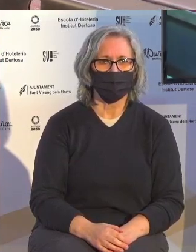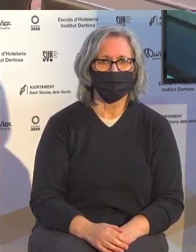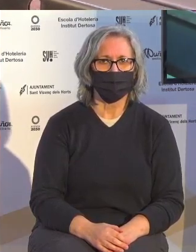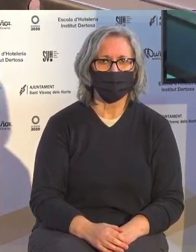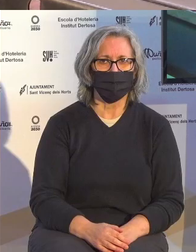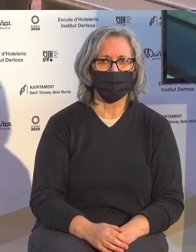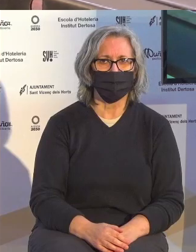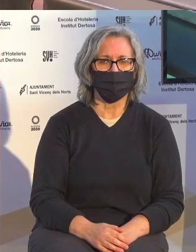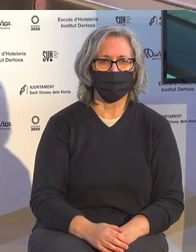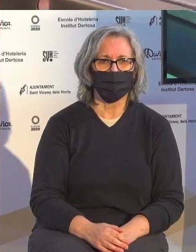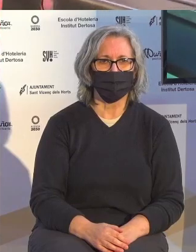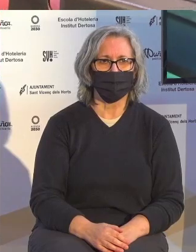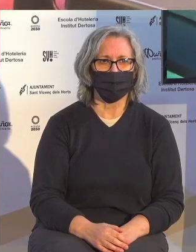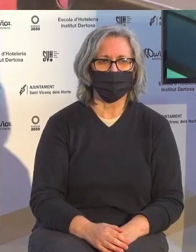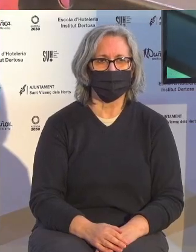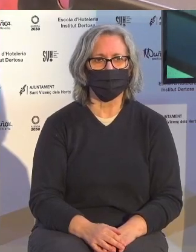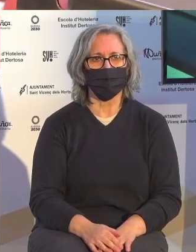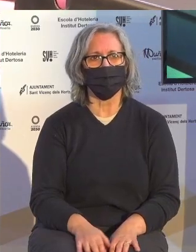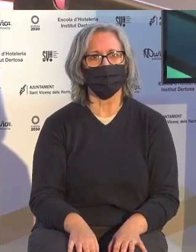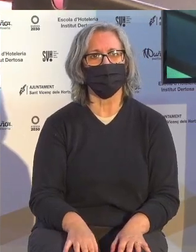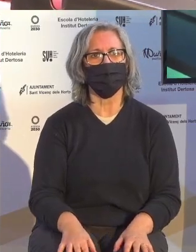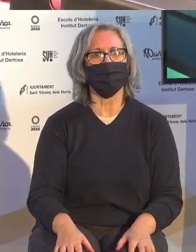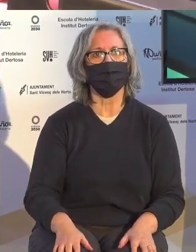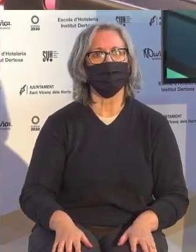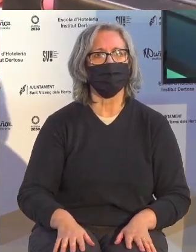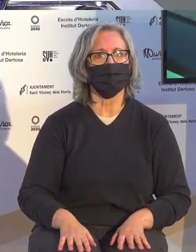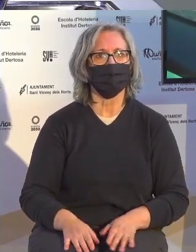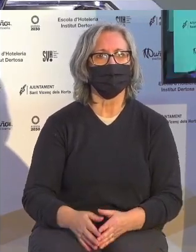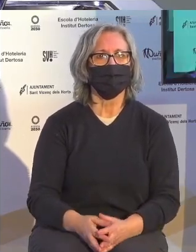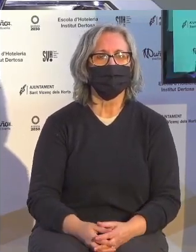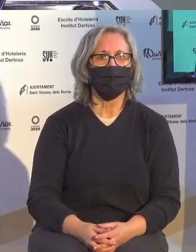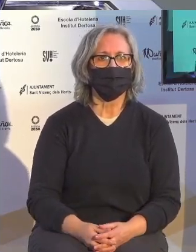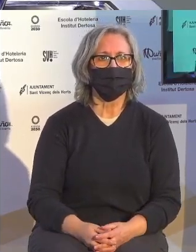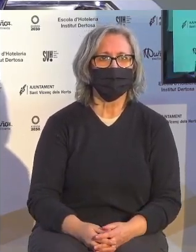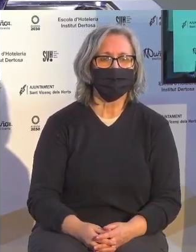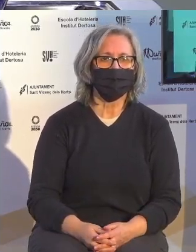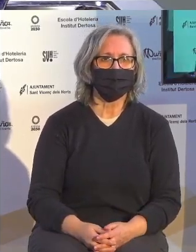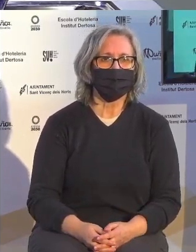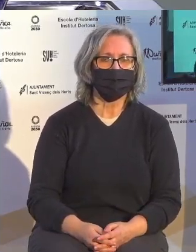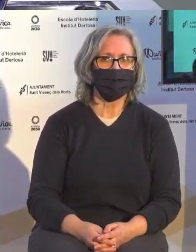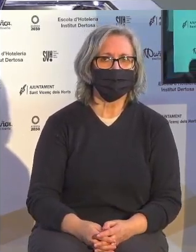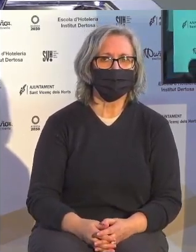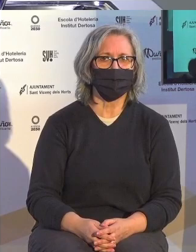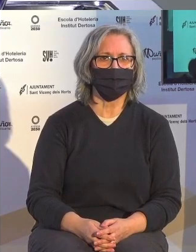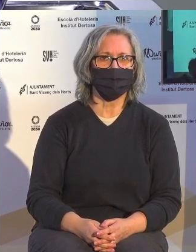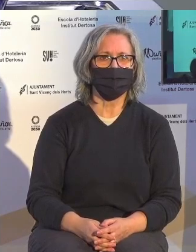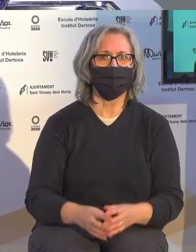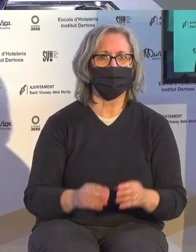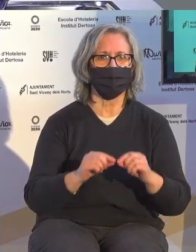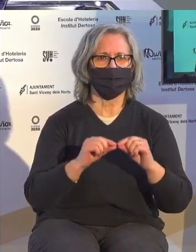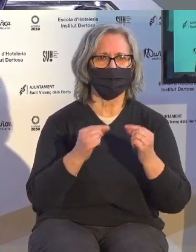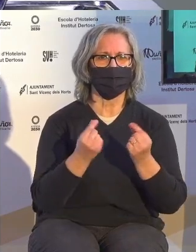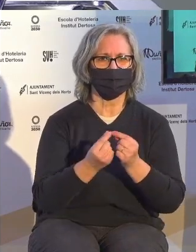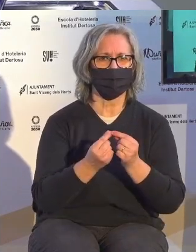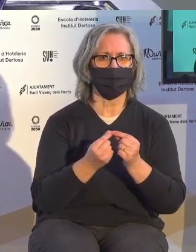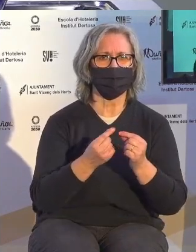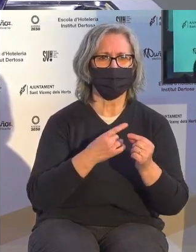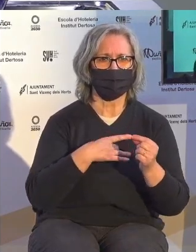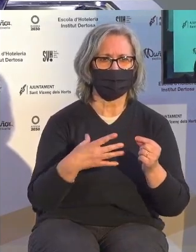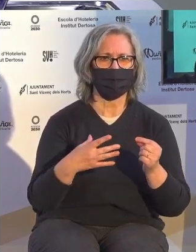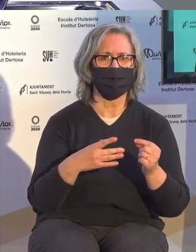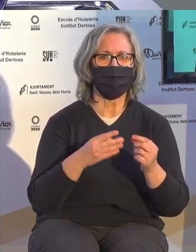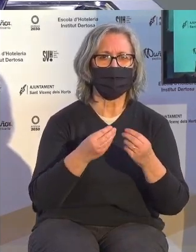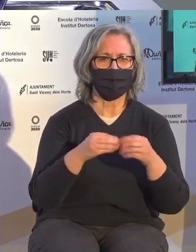los ponys dow aquí arriba de los merengues otras veces se puede utilizar con eso por ejemplo he hecho muchas veces